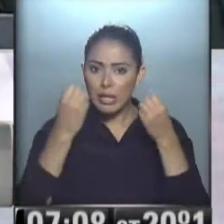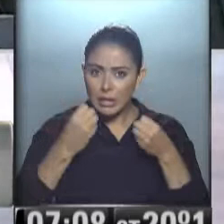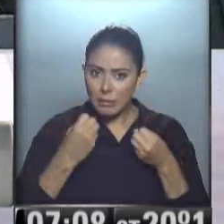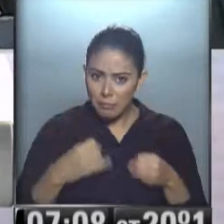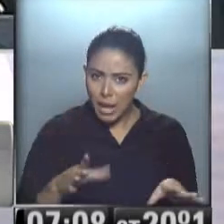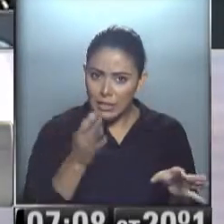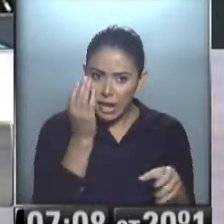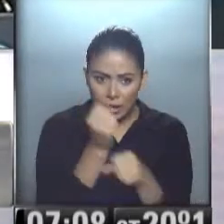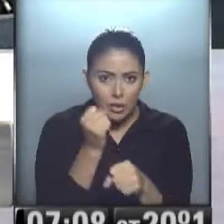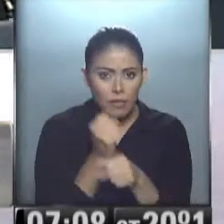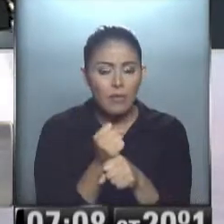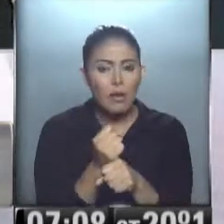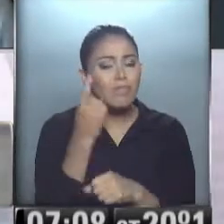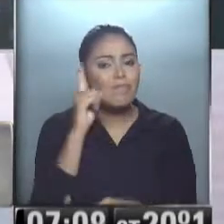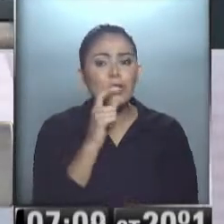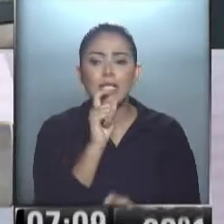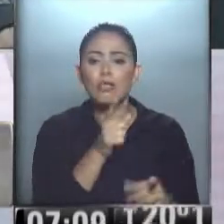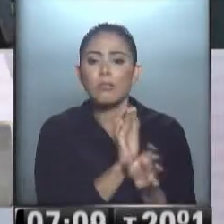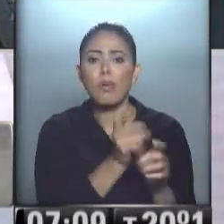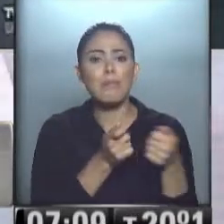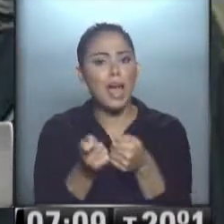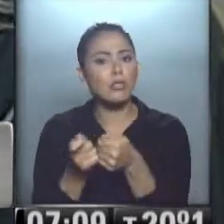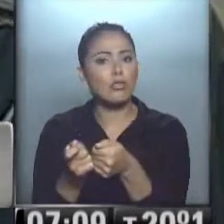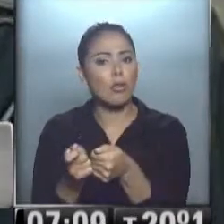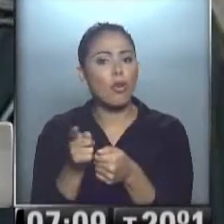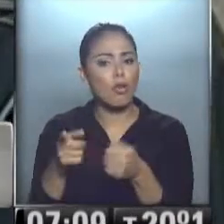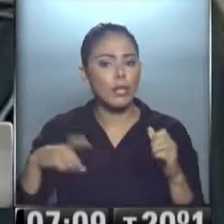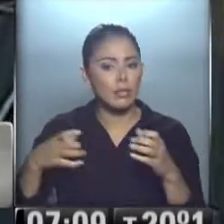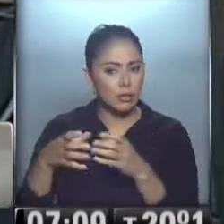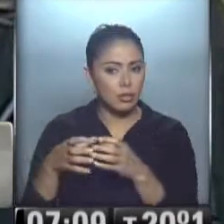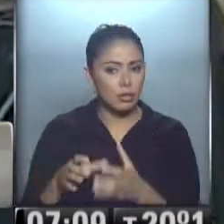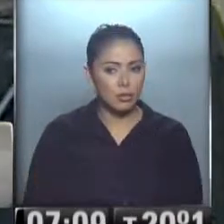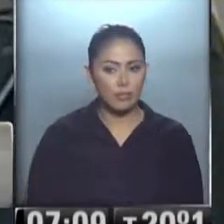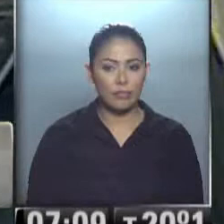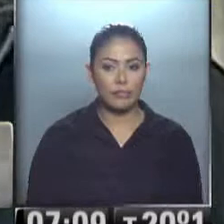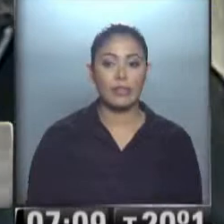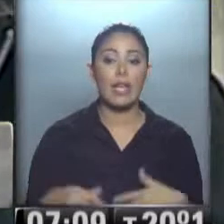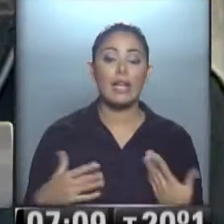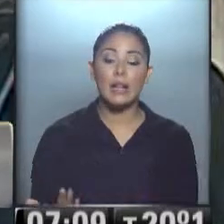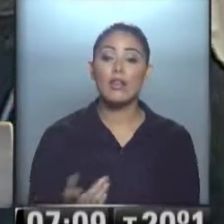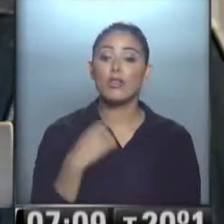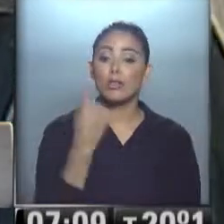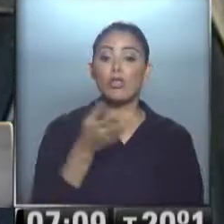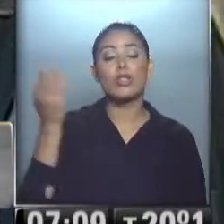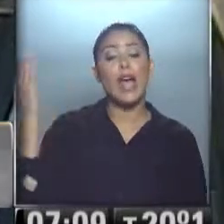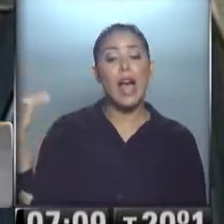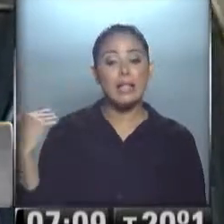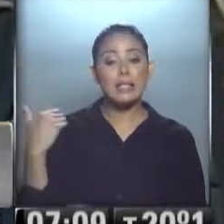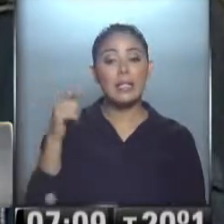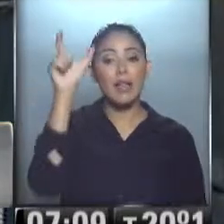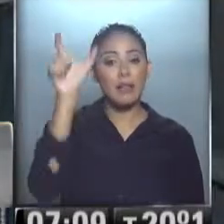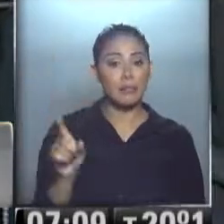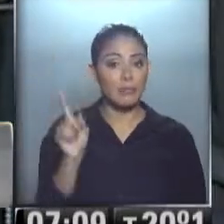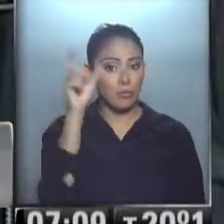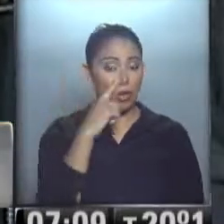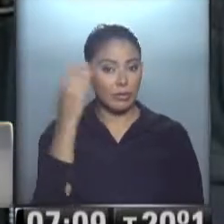no sé si eso se presenta como una presión para los sindicatos claro que le manifestamos en la jornada de ayer a roberto baradel